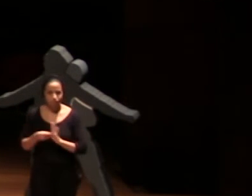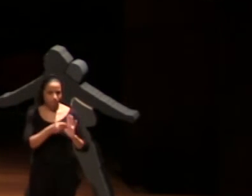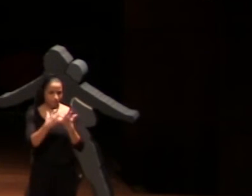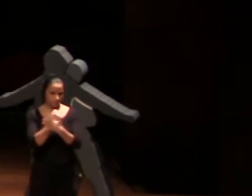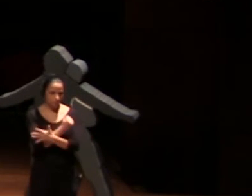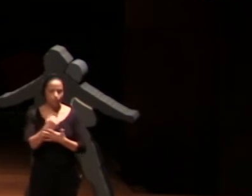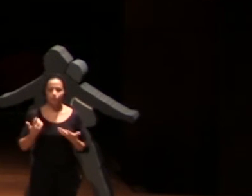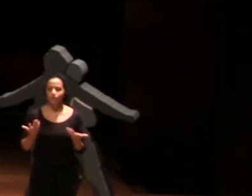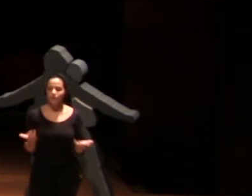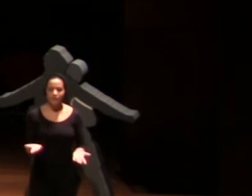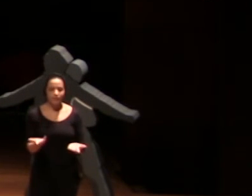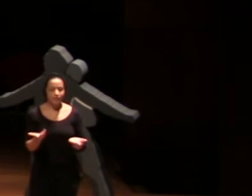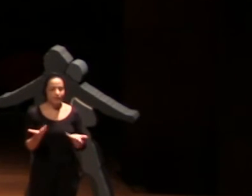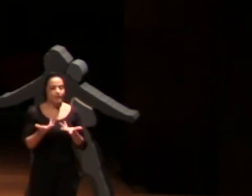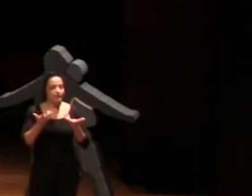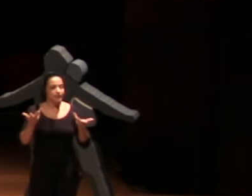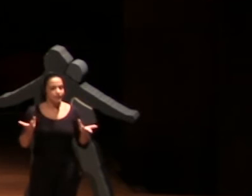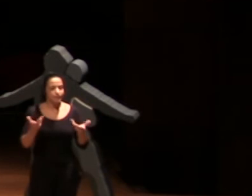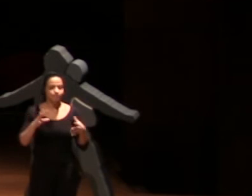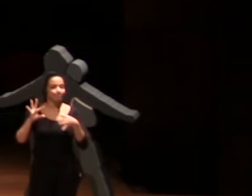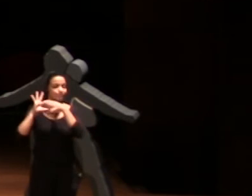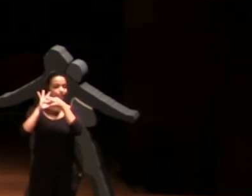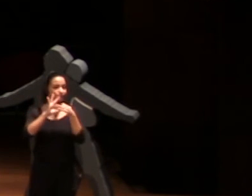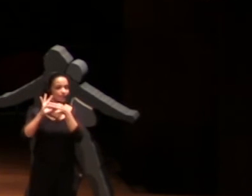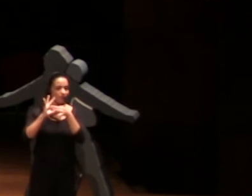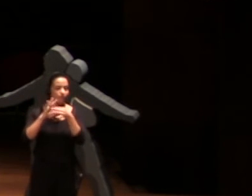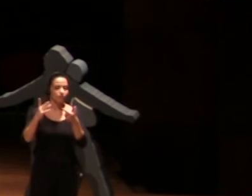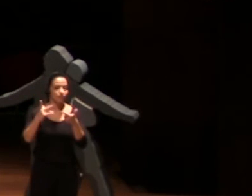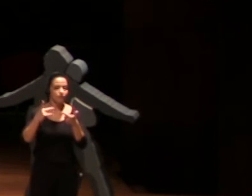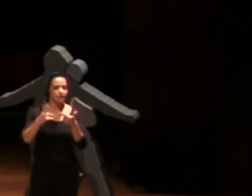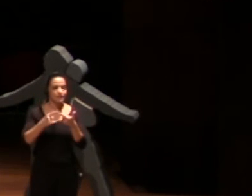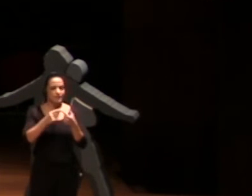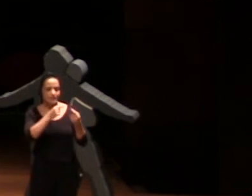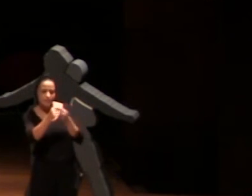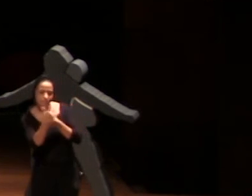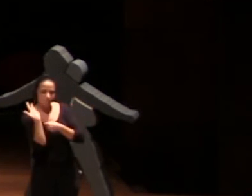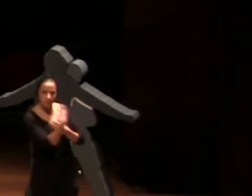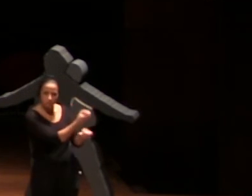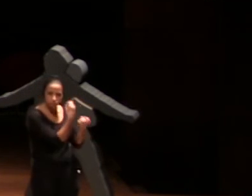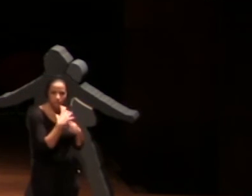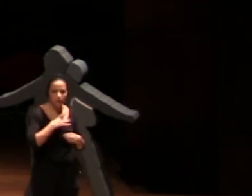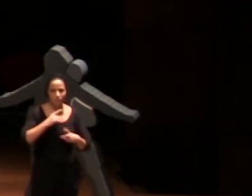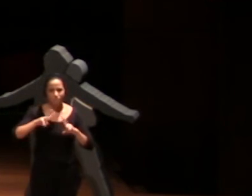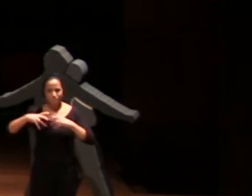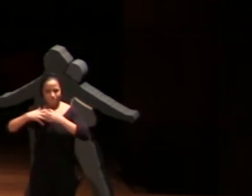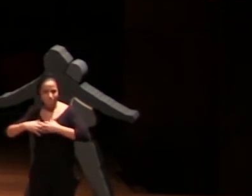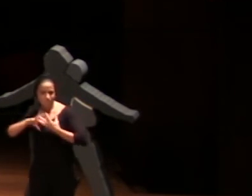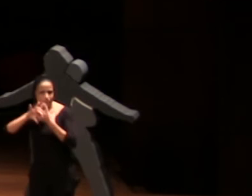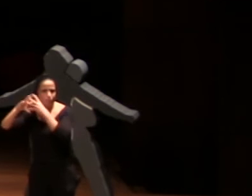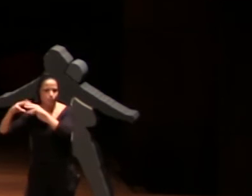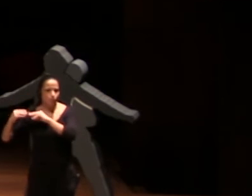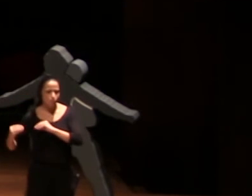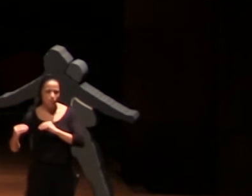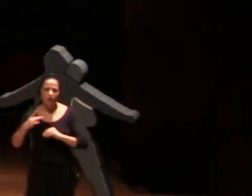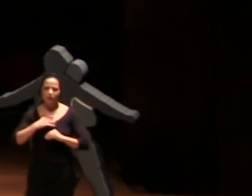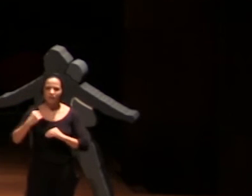Dentro de las medidas informadas, pues tal vez la arquitectura muscular también nos ha aportado pues